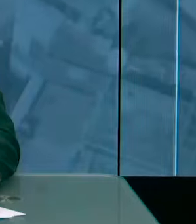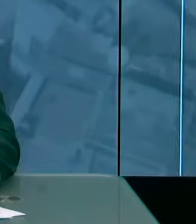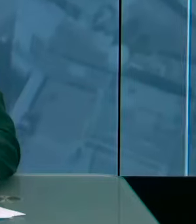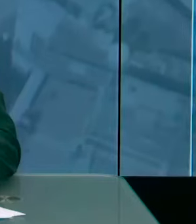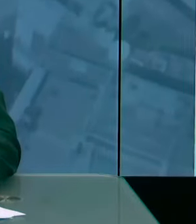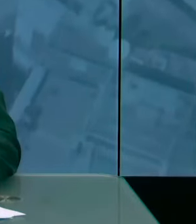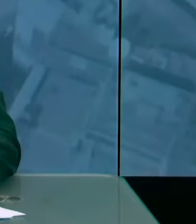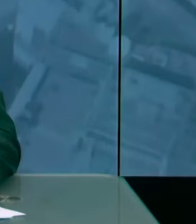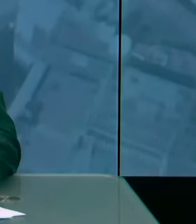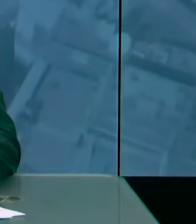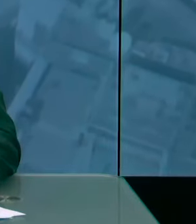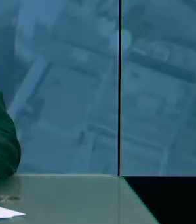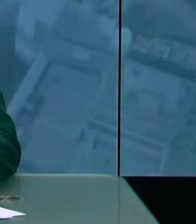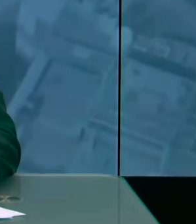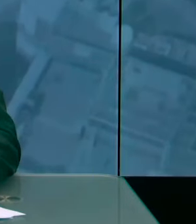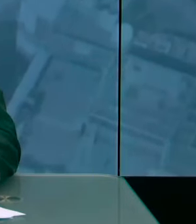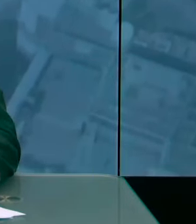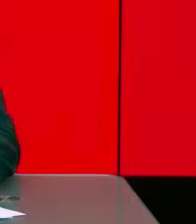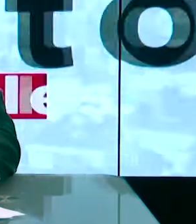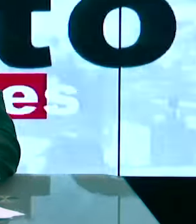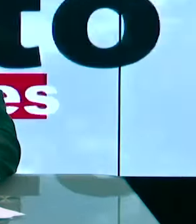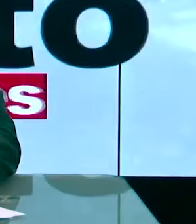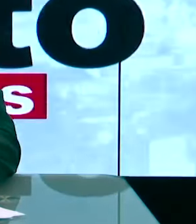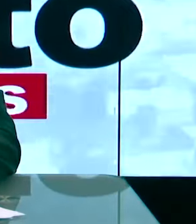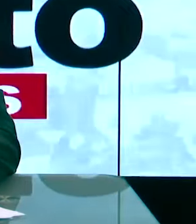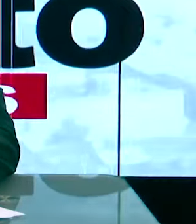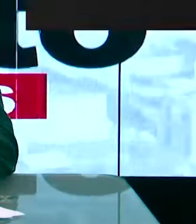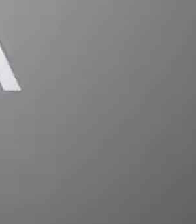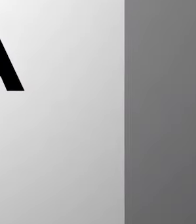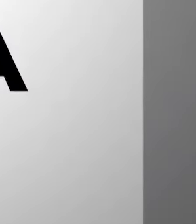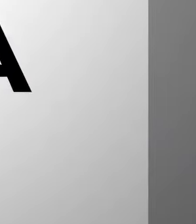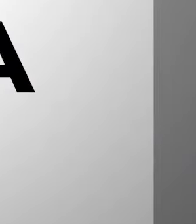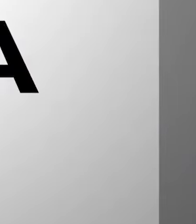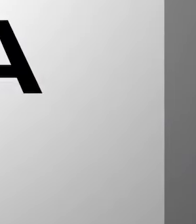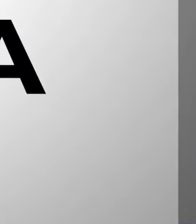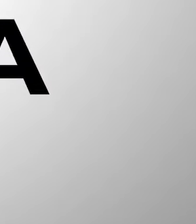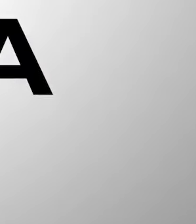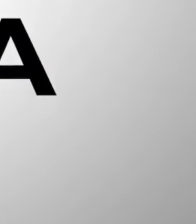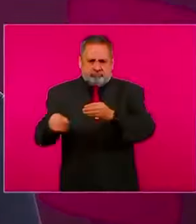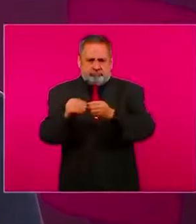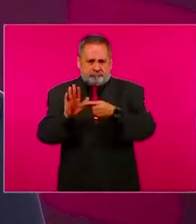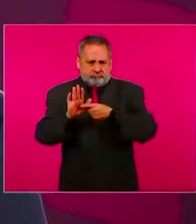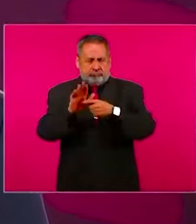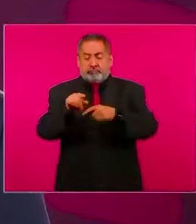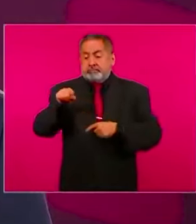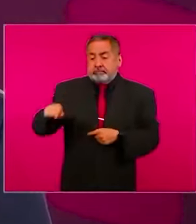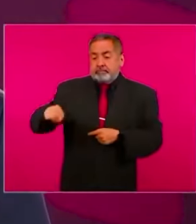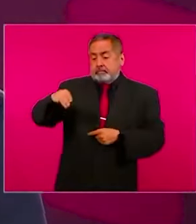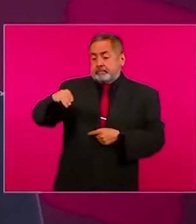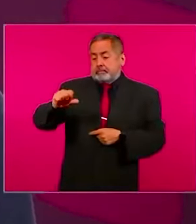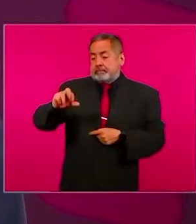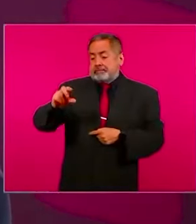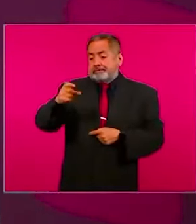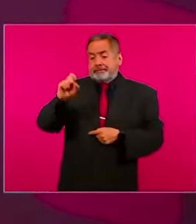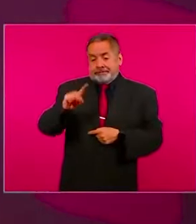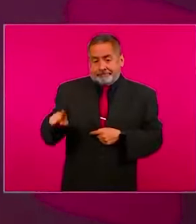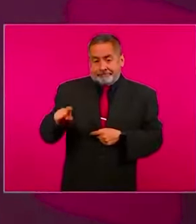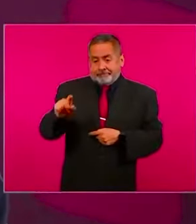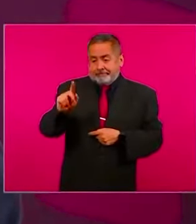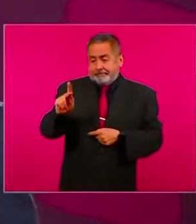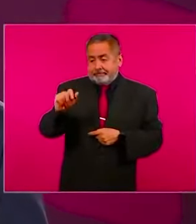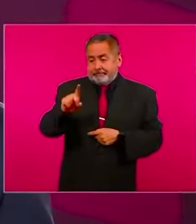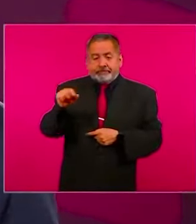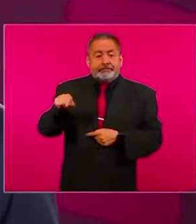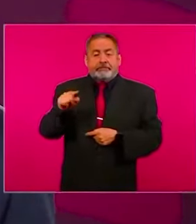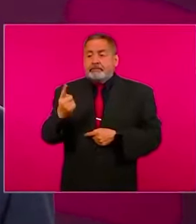otro por 268 mil pesos para poder comprar un auto. Señor Márquez Padilla entró